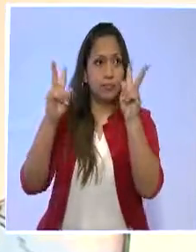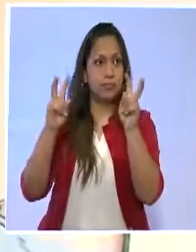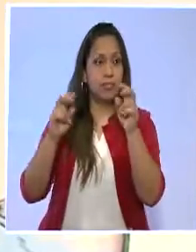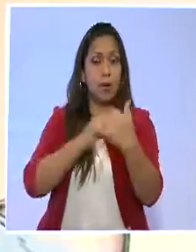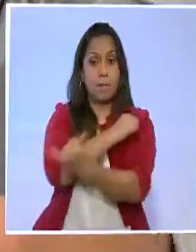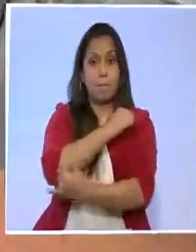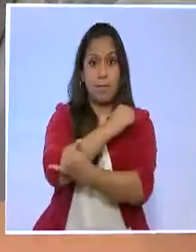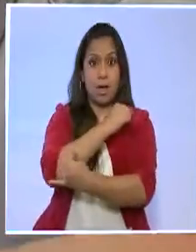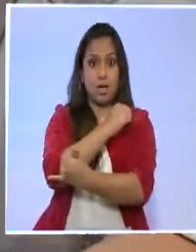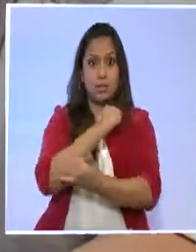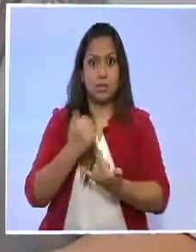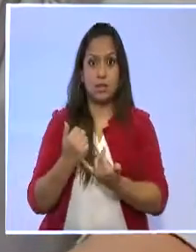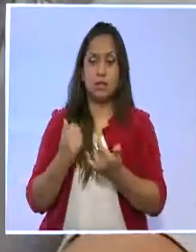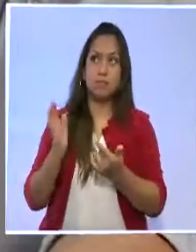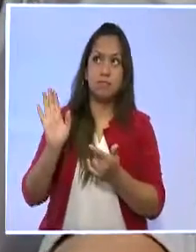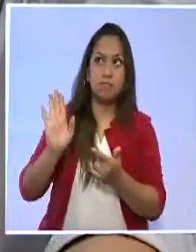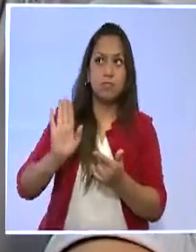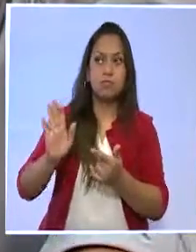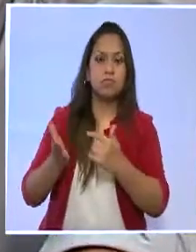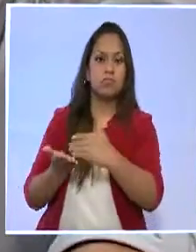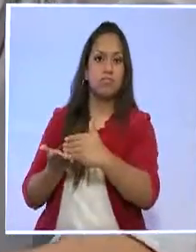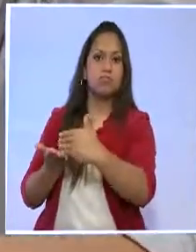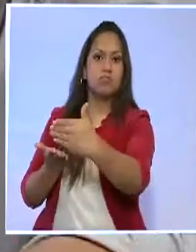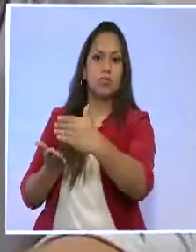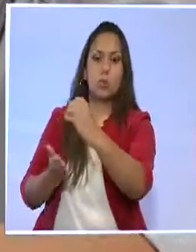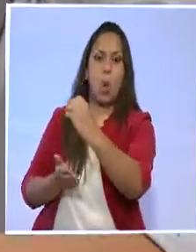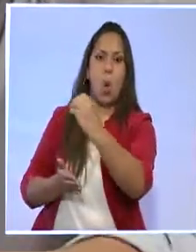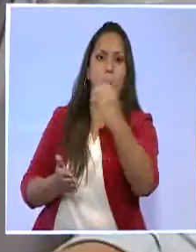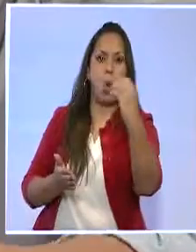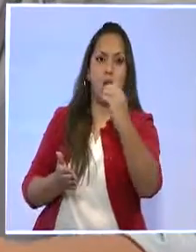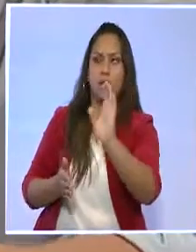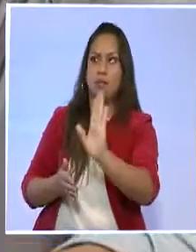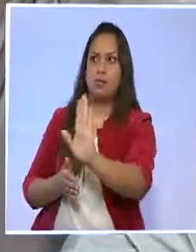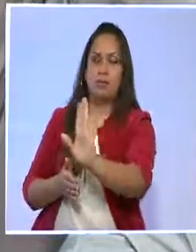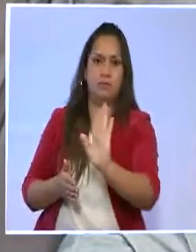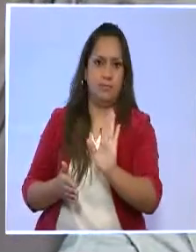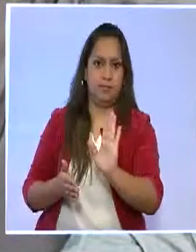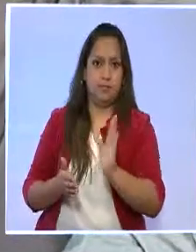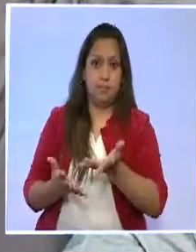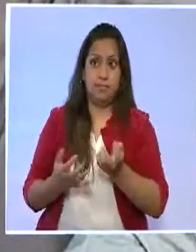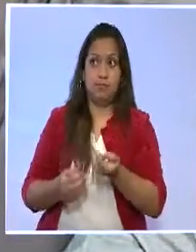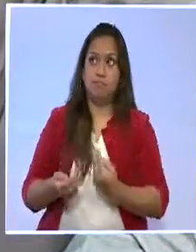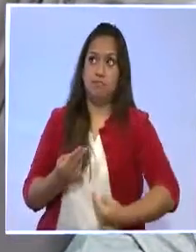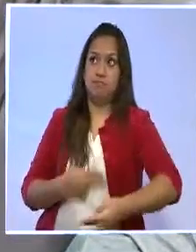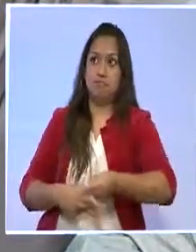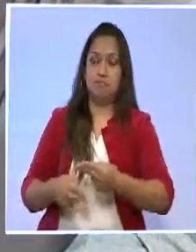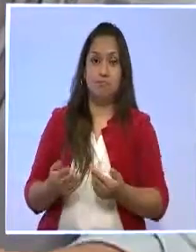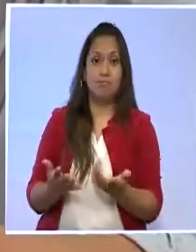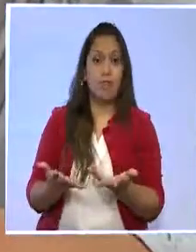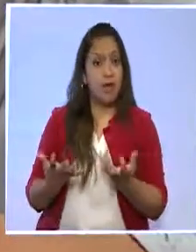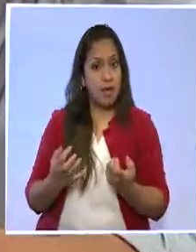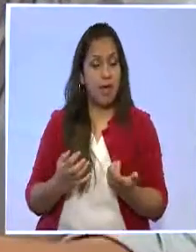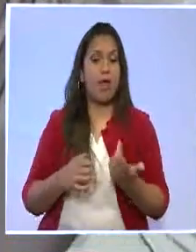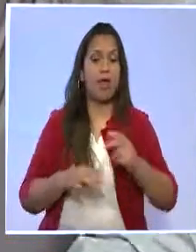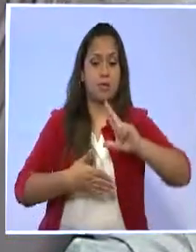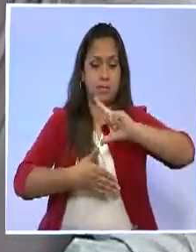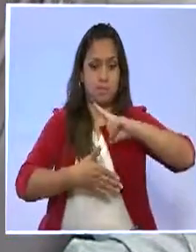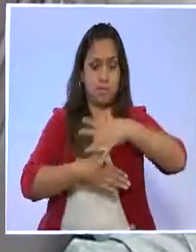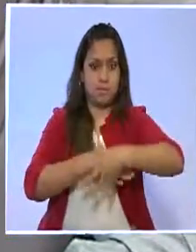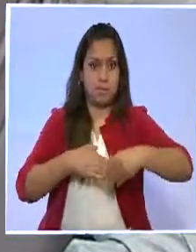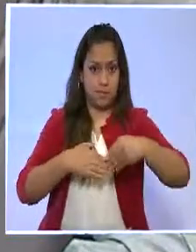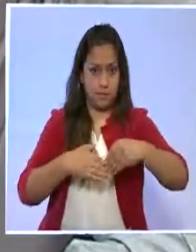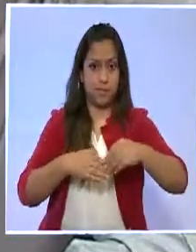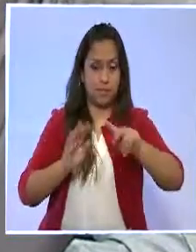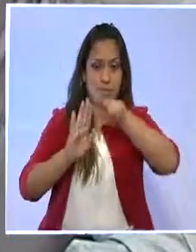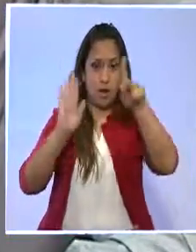que están un poco más hacia allá hacia el oriente pero bueno ya que asimismo aspiraba que el parlatino en los países que